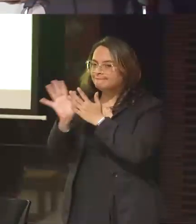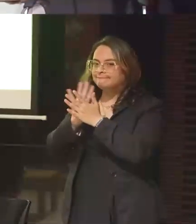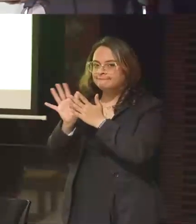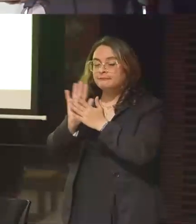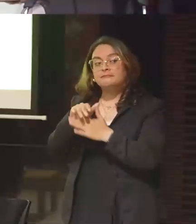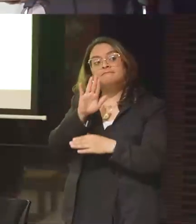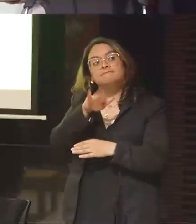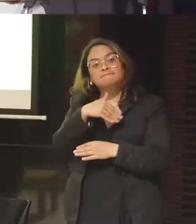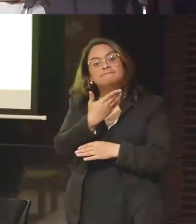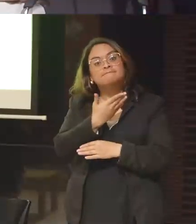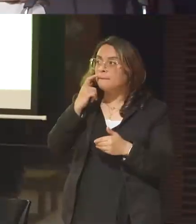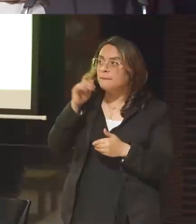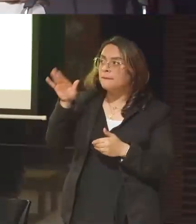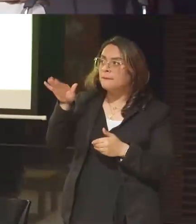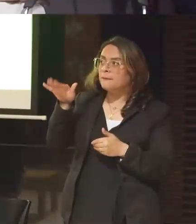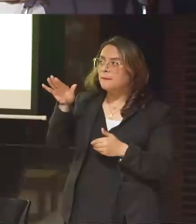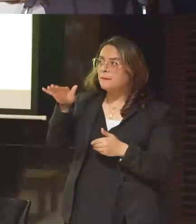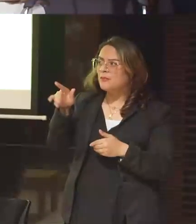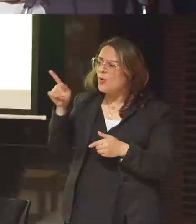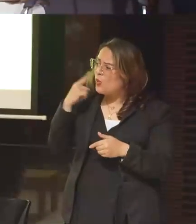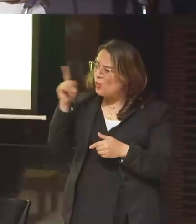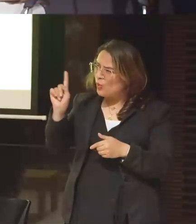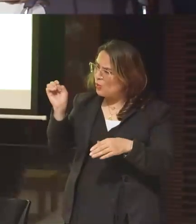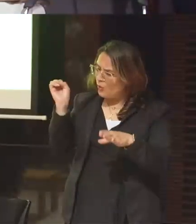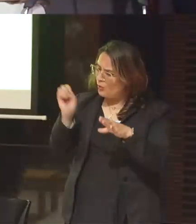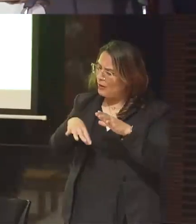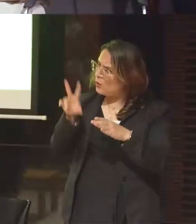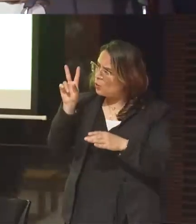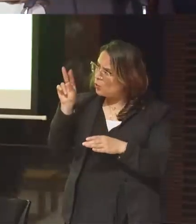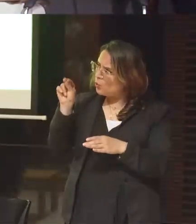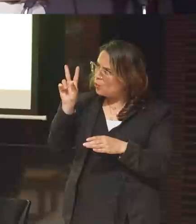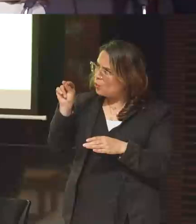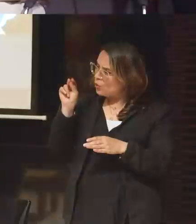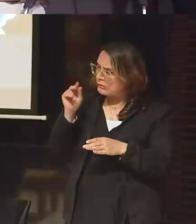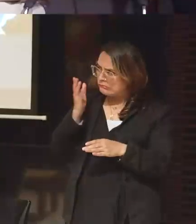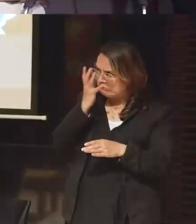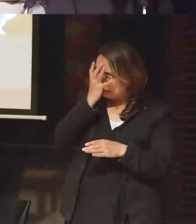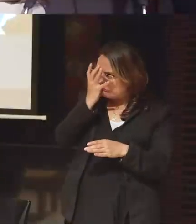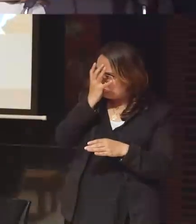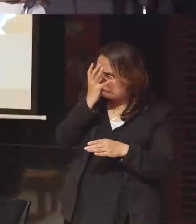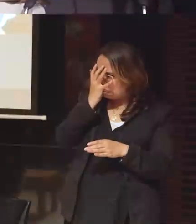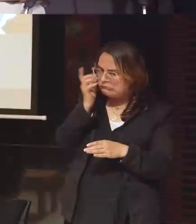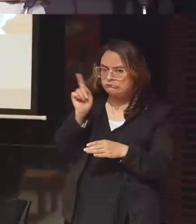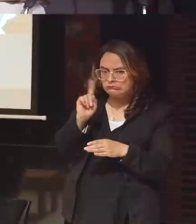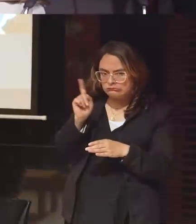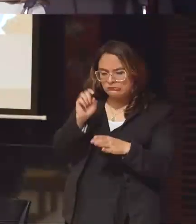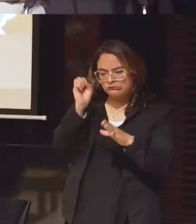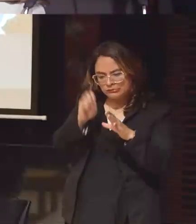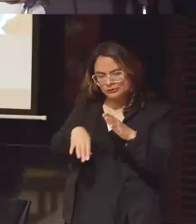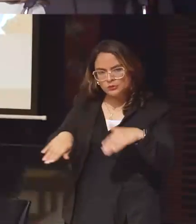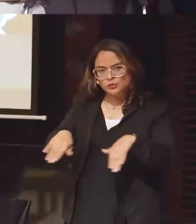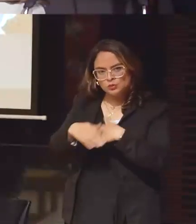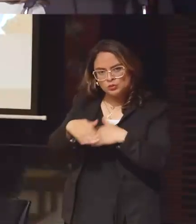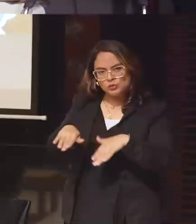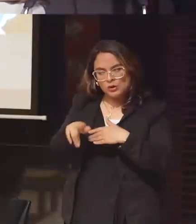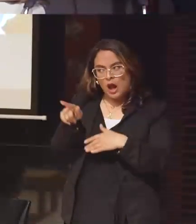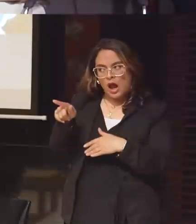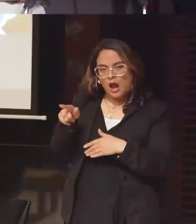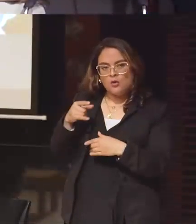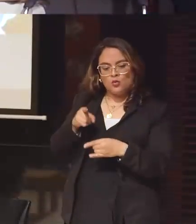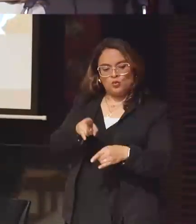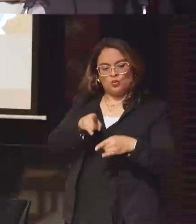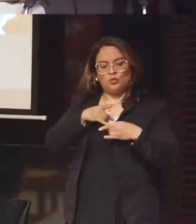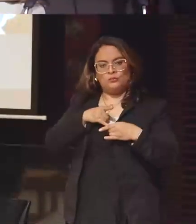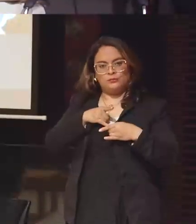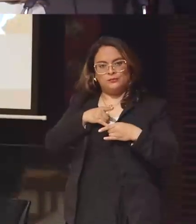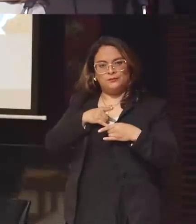dice a su papá, papi, no botes ese papel. Papi, ¿qué oso? Eso no se hace, papi, no botamos basura a la calle, es inmediato. Yo creo que aquí